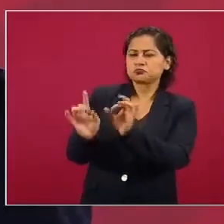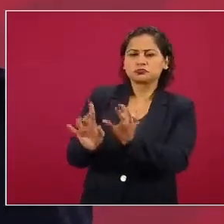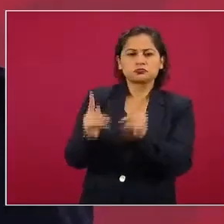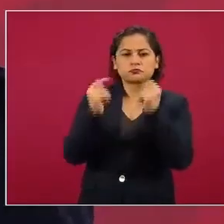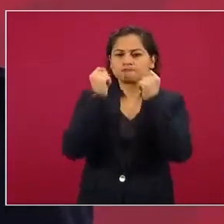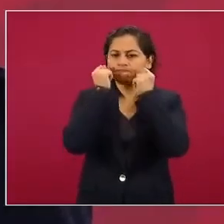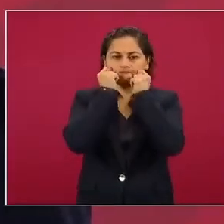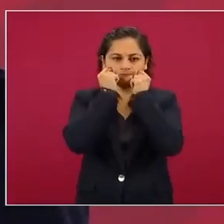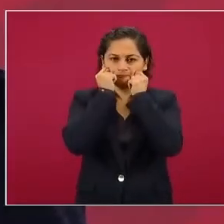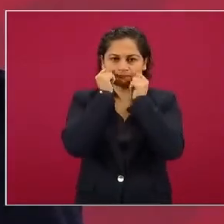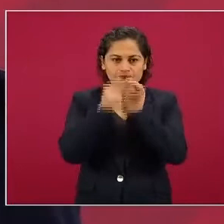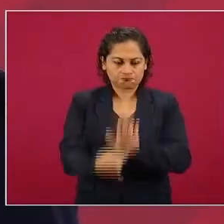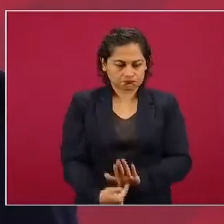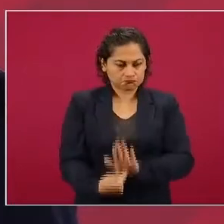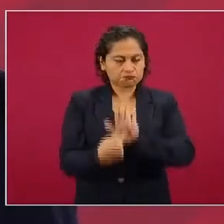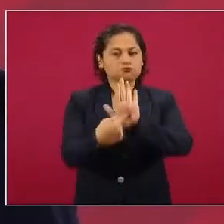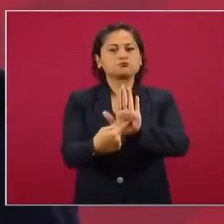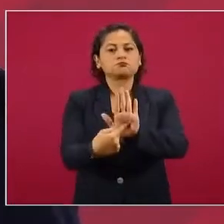cualquier